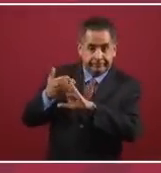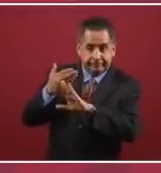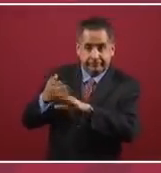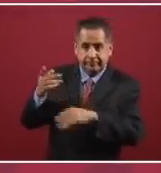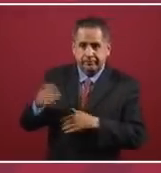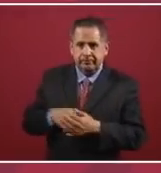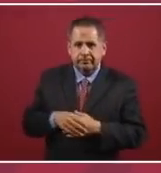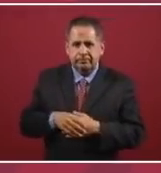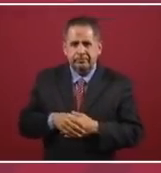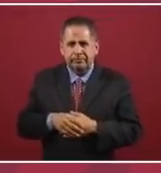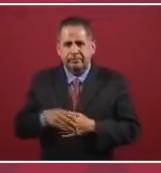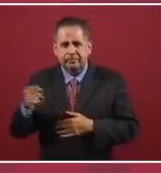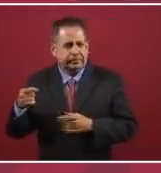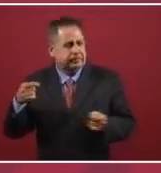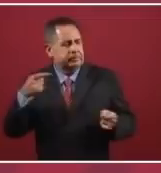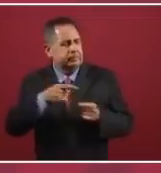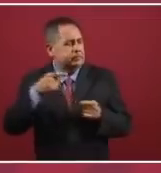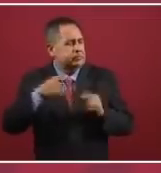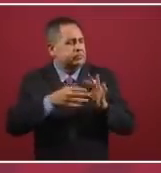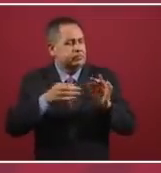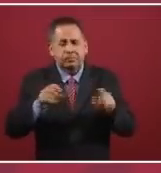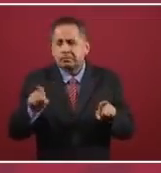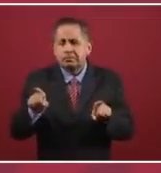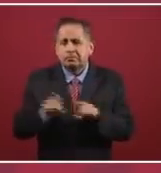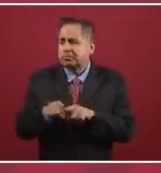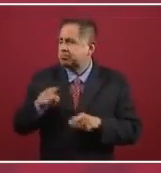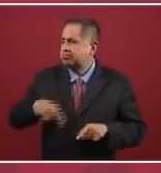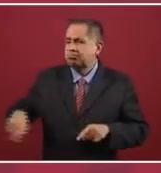eran prácticamente los mismos